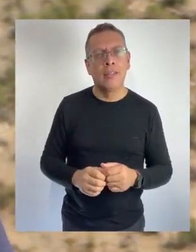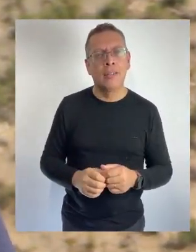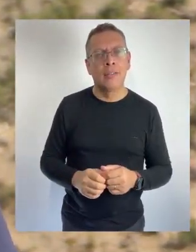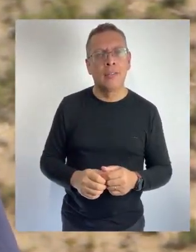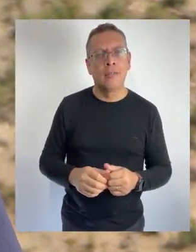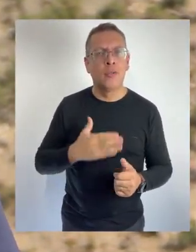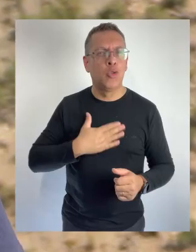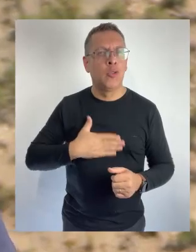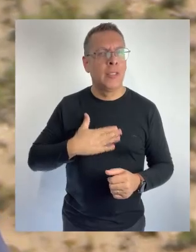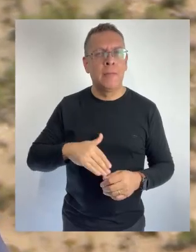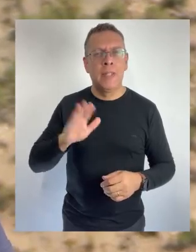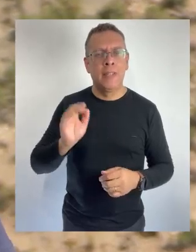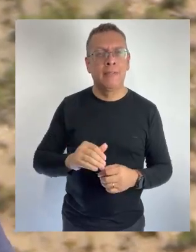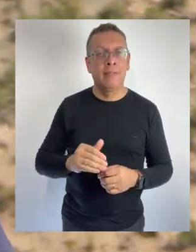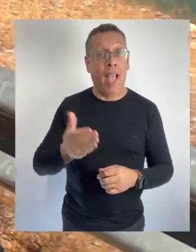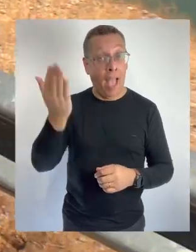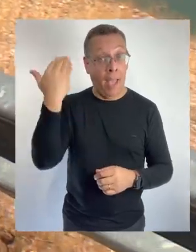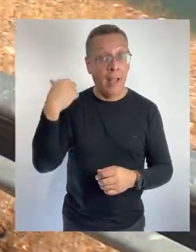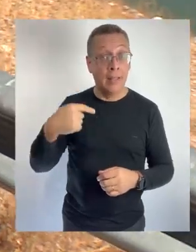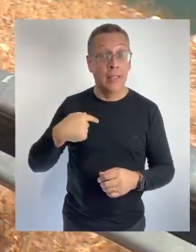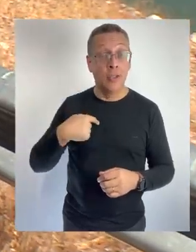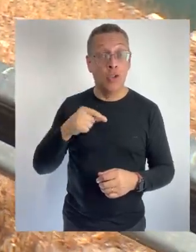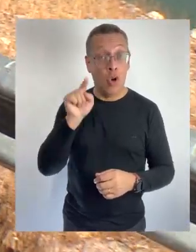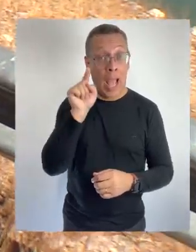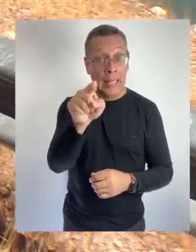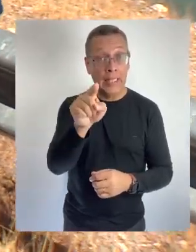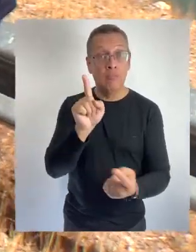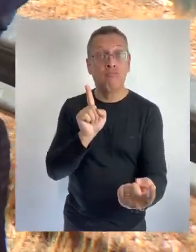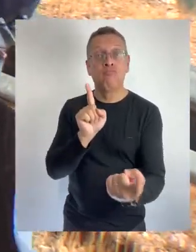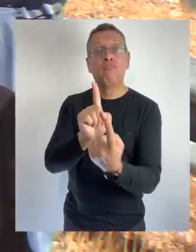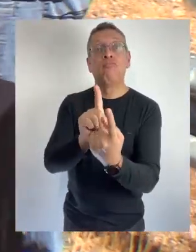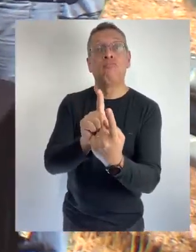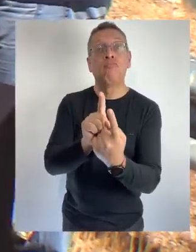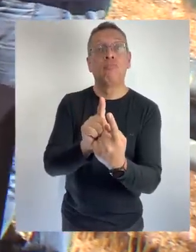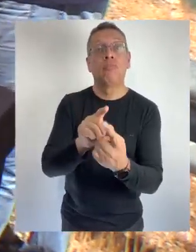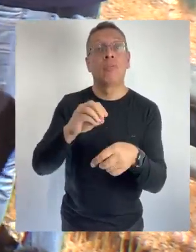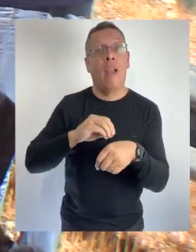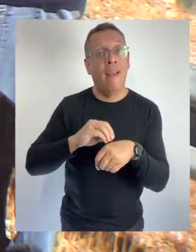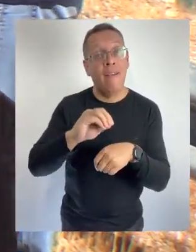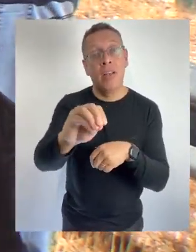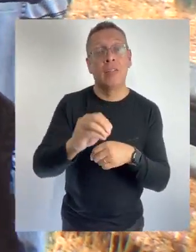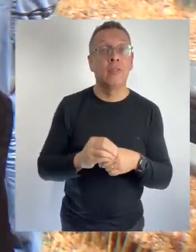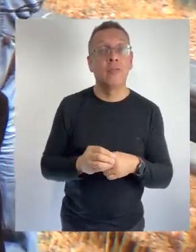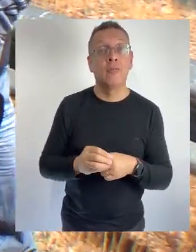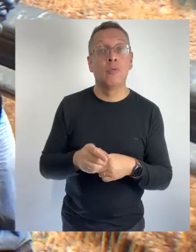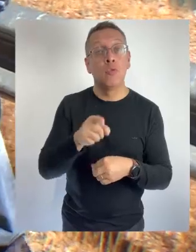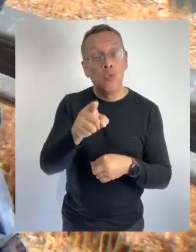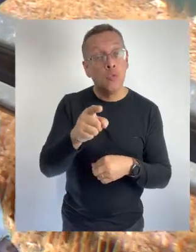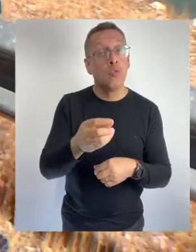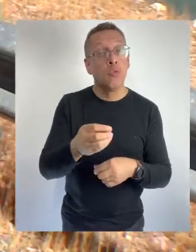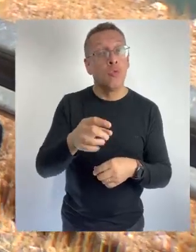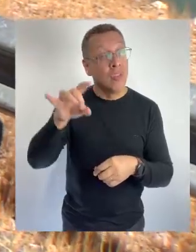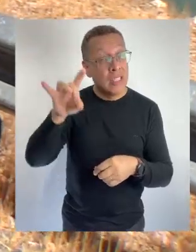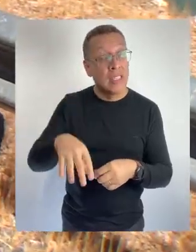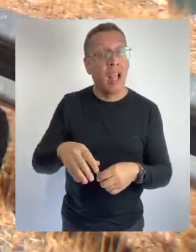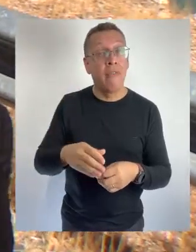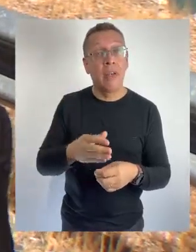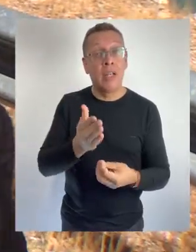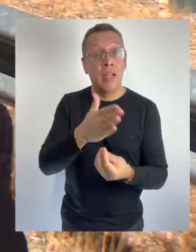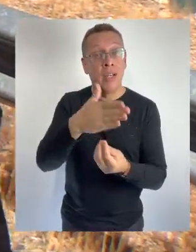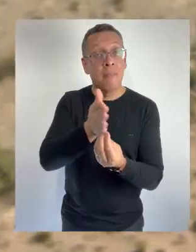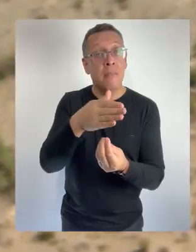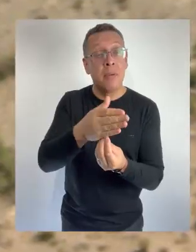para cocinar comida. Yo sabía que tú hacías comidas especiales